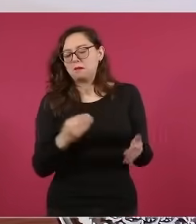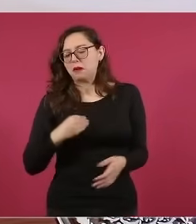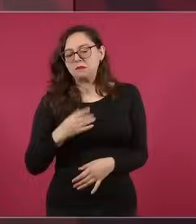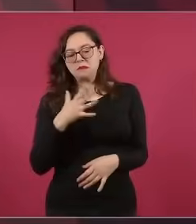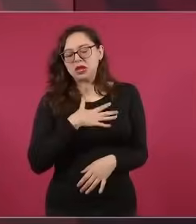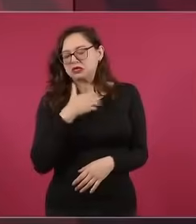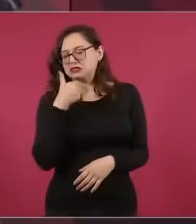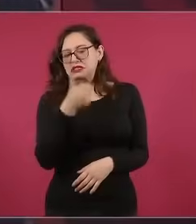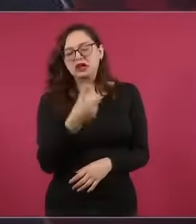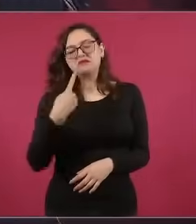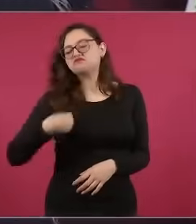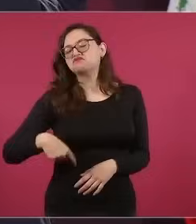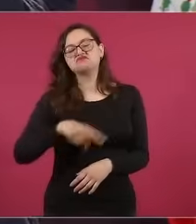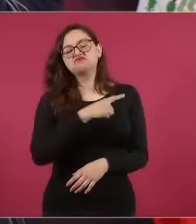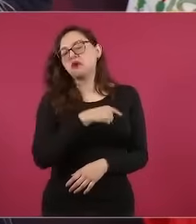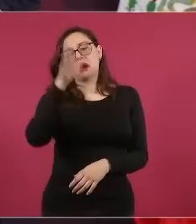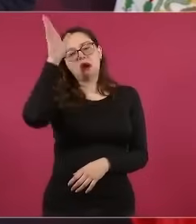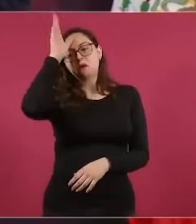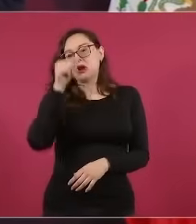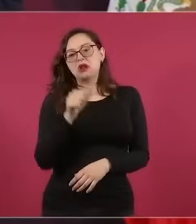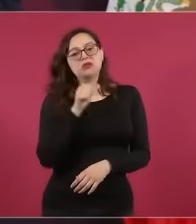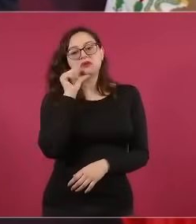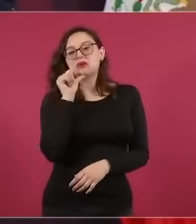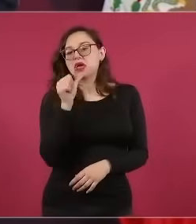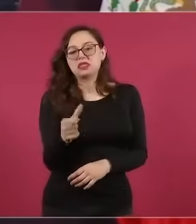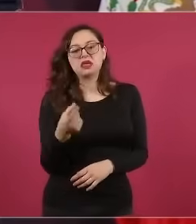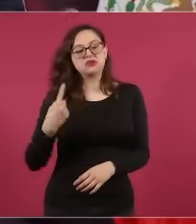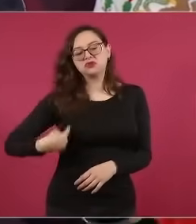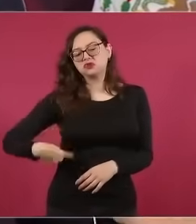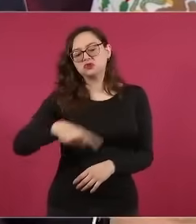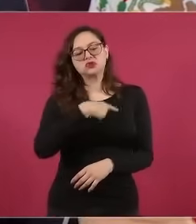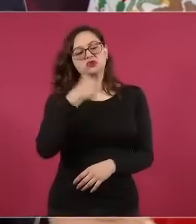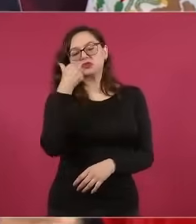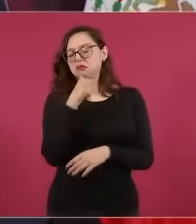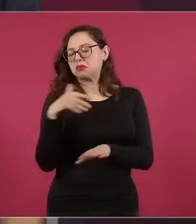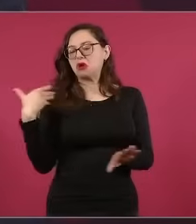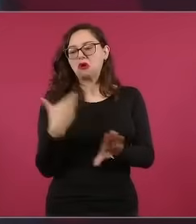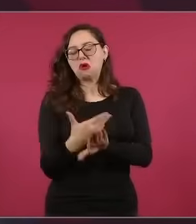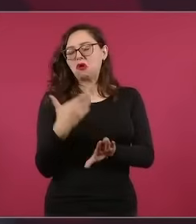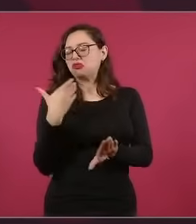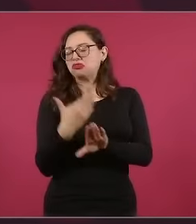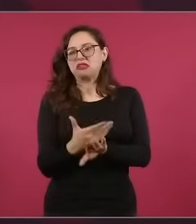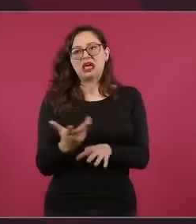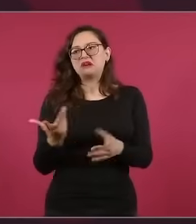de nuestra doctrina, porque nosotros